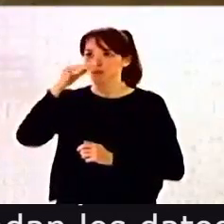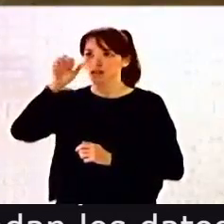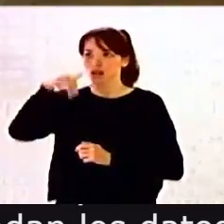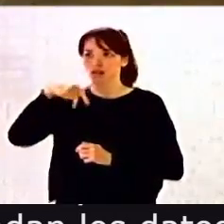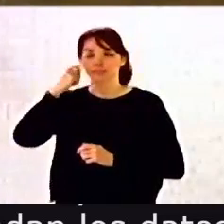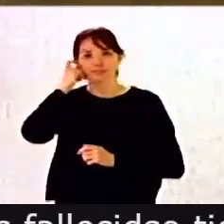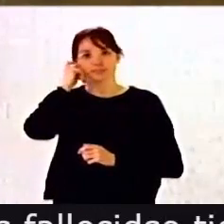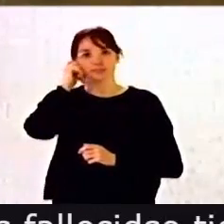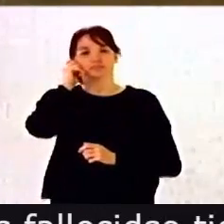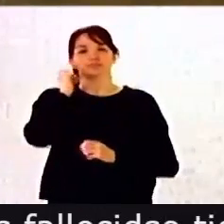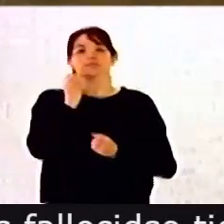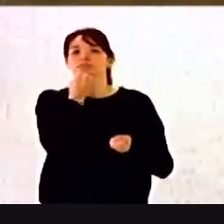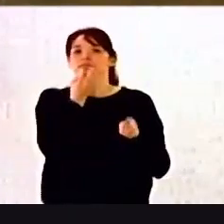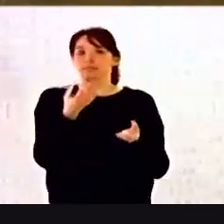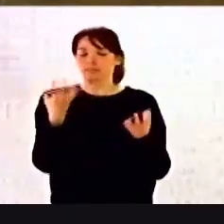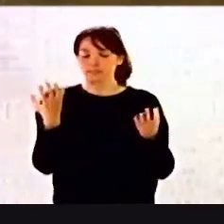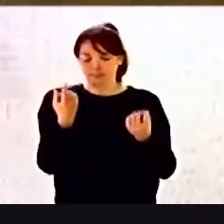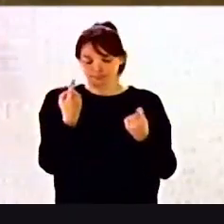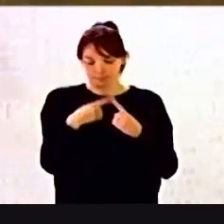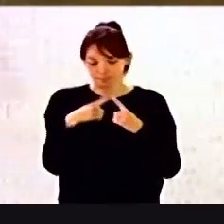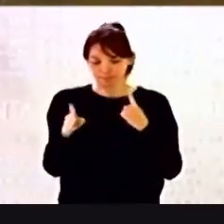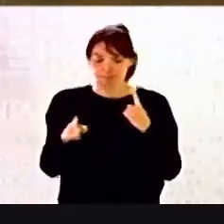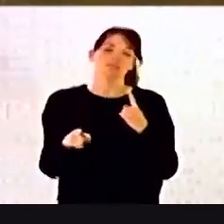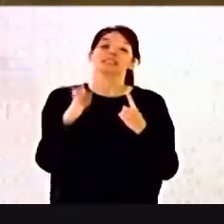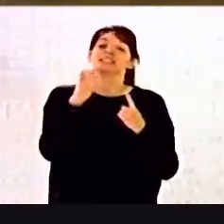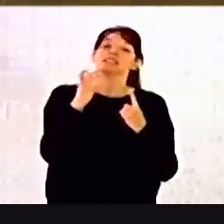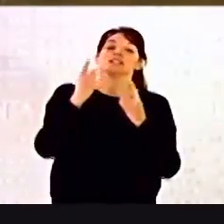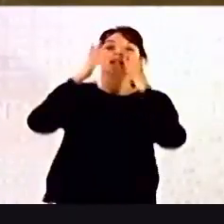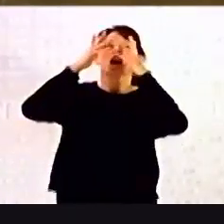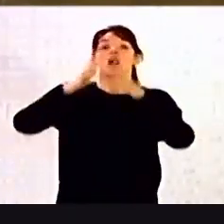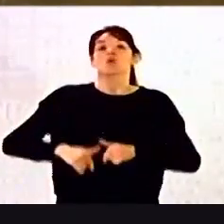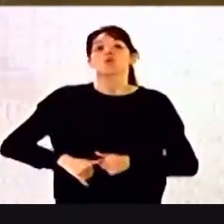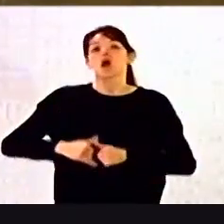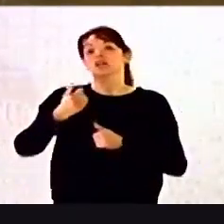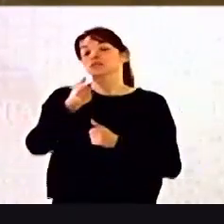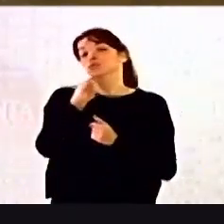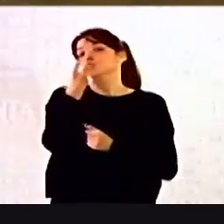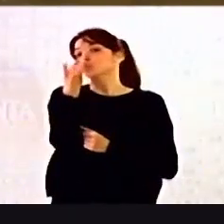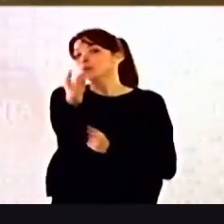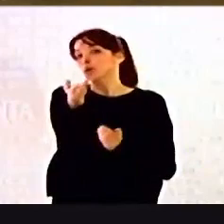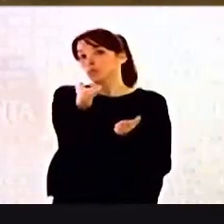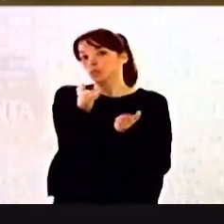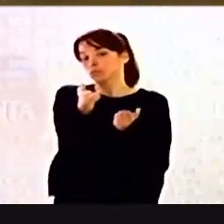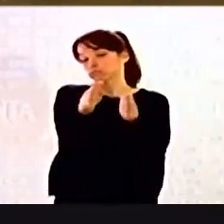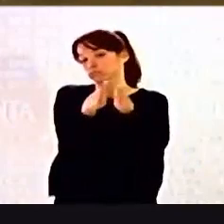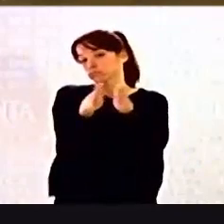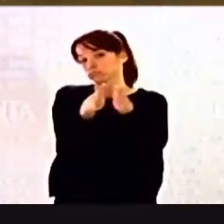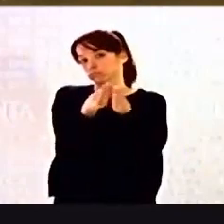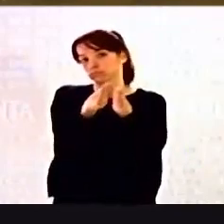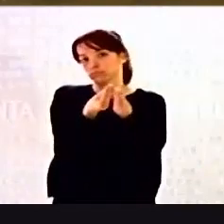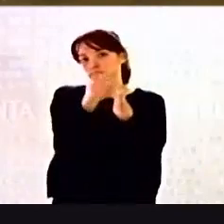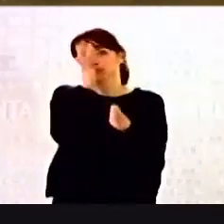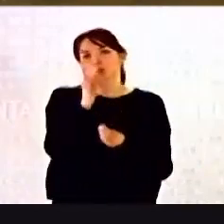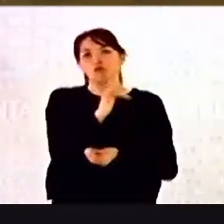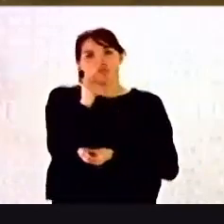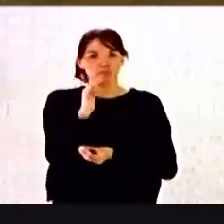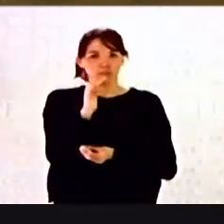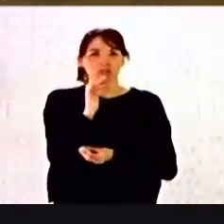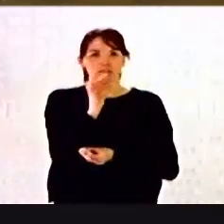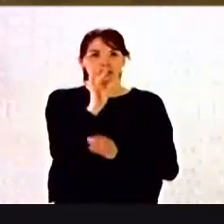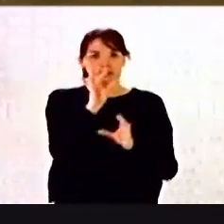Decirle lo siguiente. Si calculamos las tasas de casos confirmados acumulados en otras